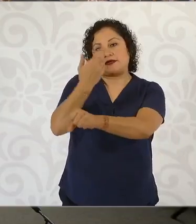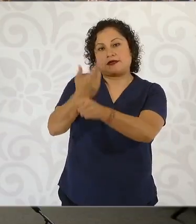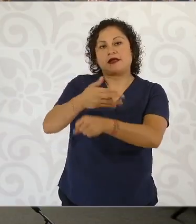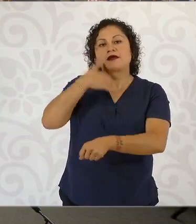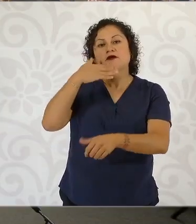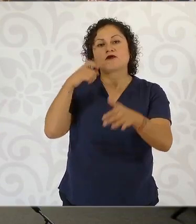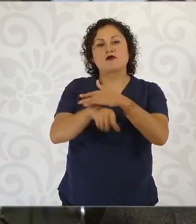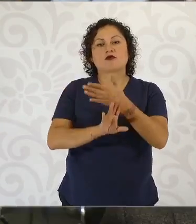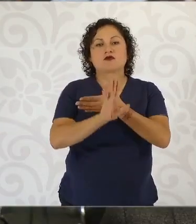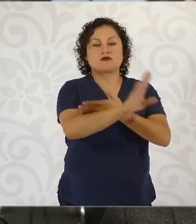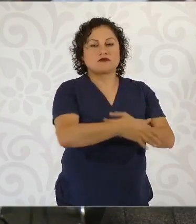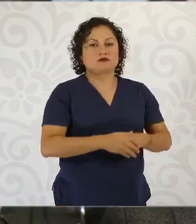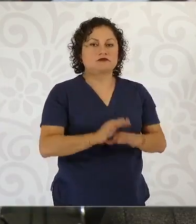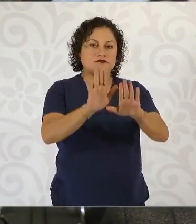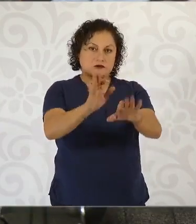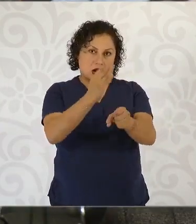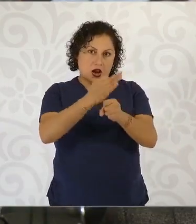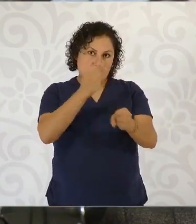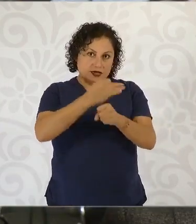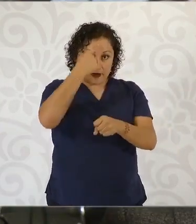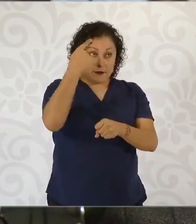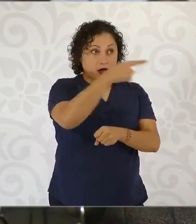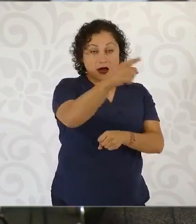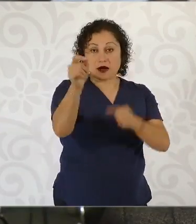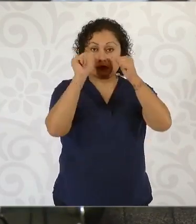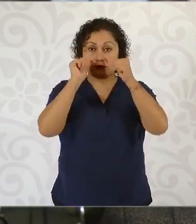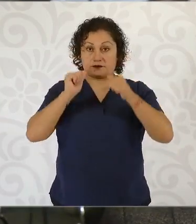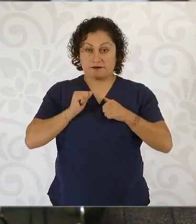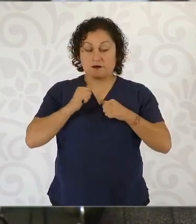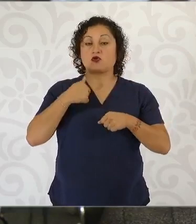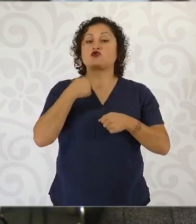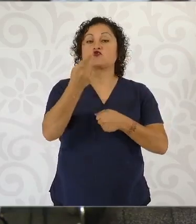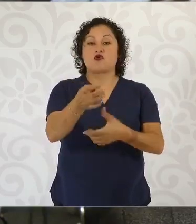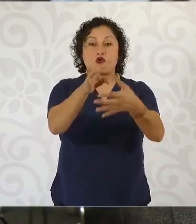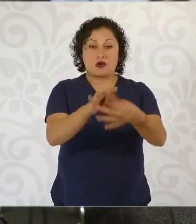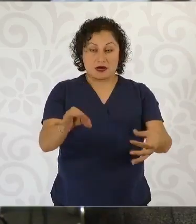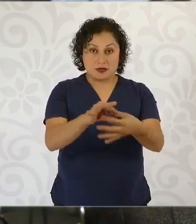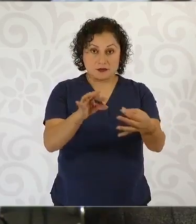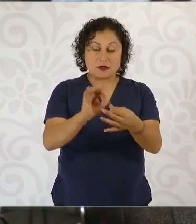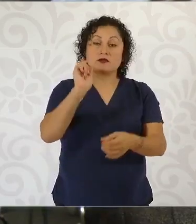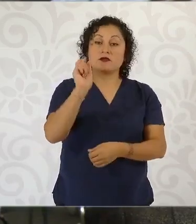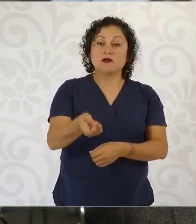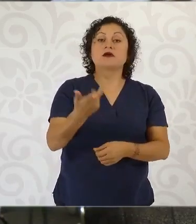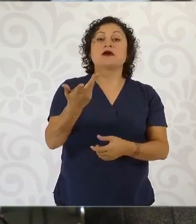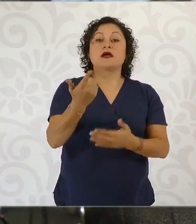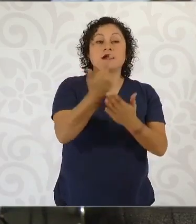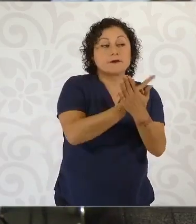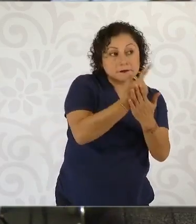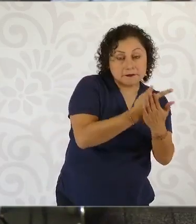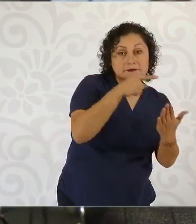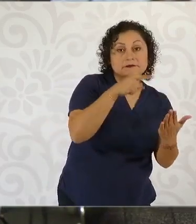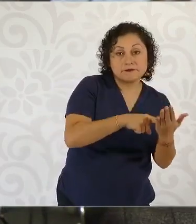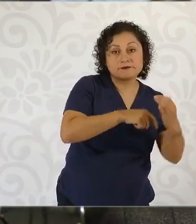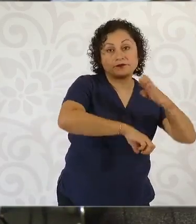Sobre todo para quienes nos ven, le comento lo que encontramos a partir de revisiones en el Registro Público de